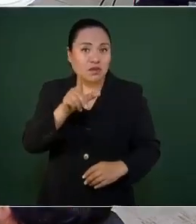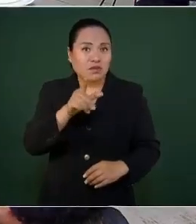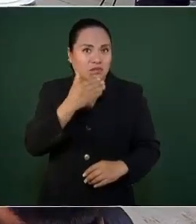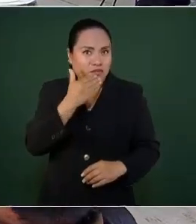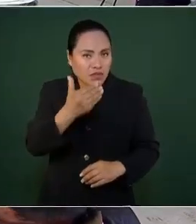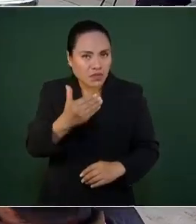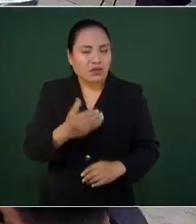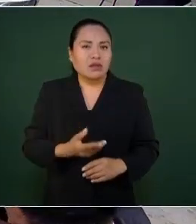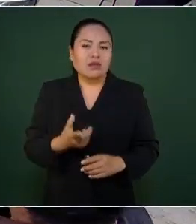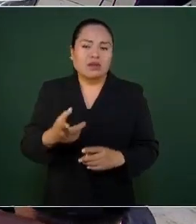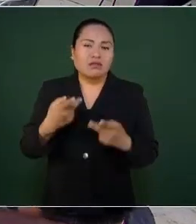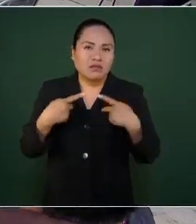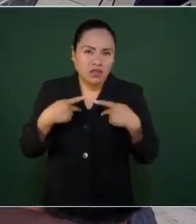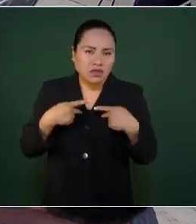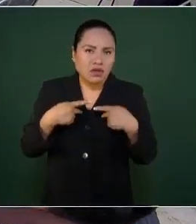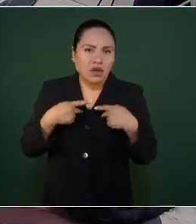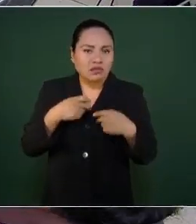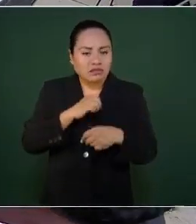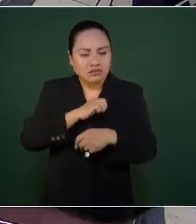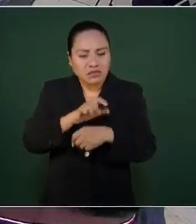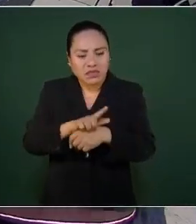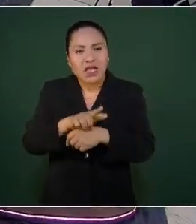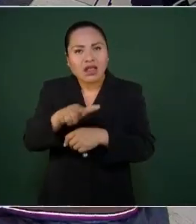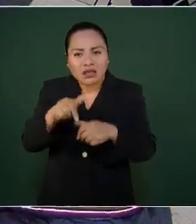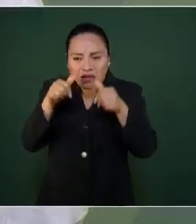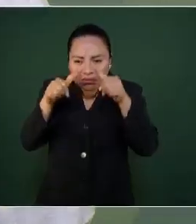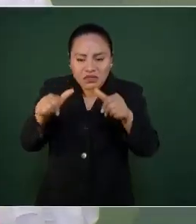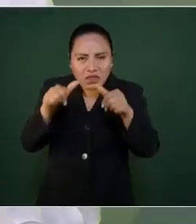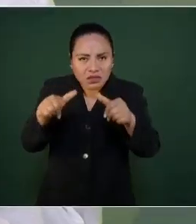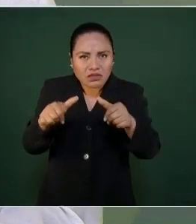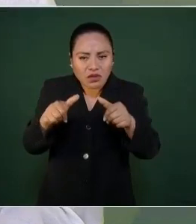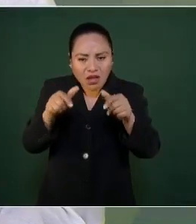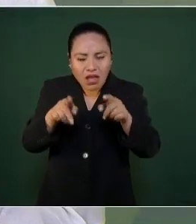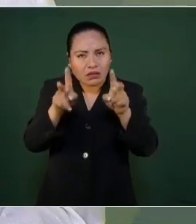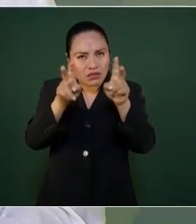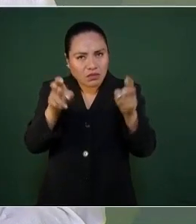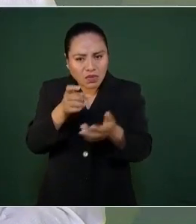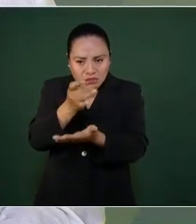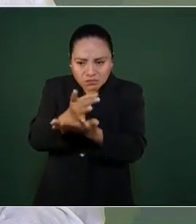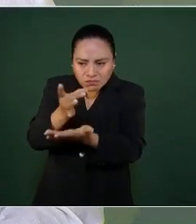que haya especialistas, que puedan